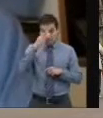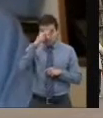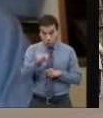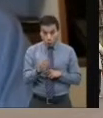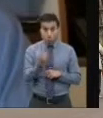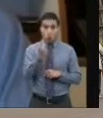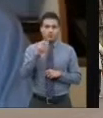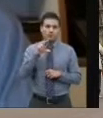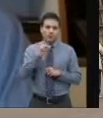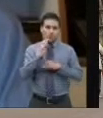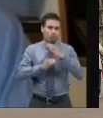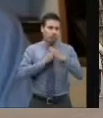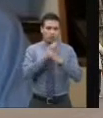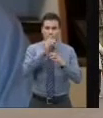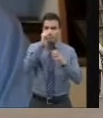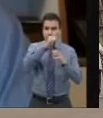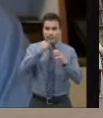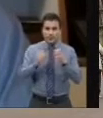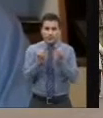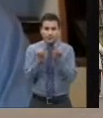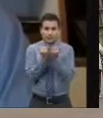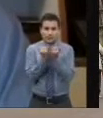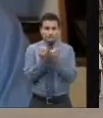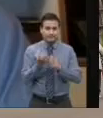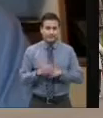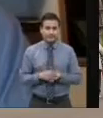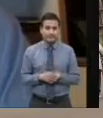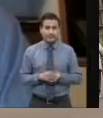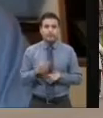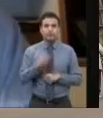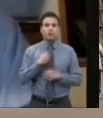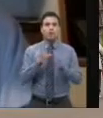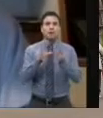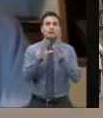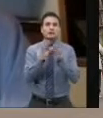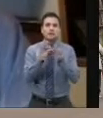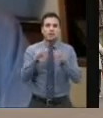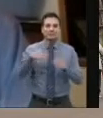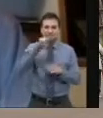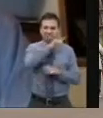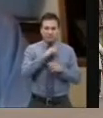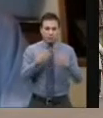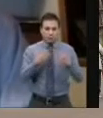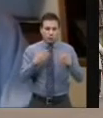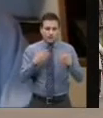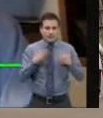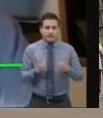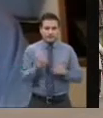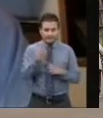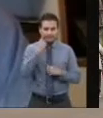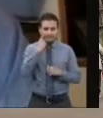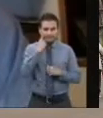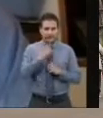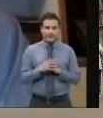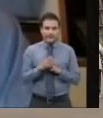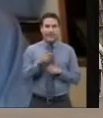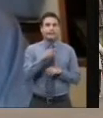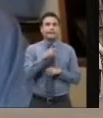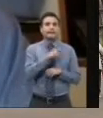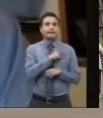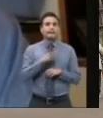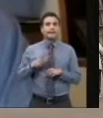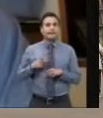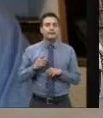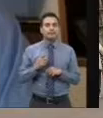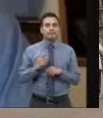entender esta conducta y para entender lo que estoy explicando o lo que trato de comunicar, tenemos que considerar